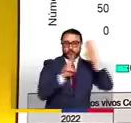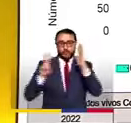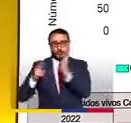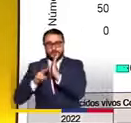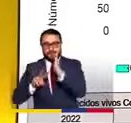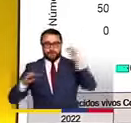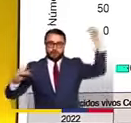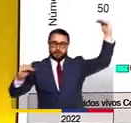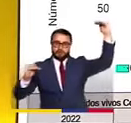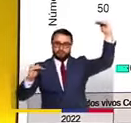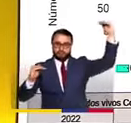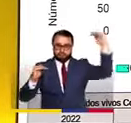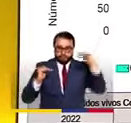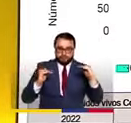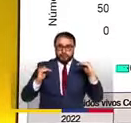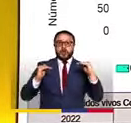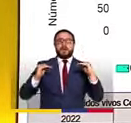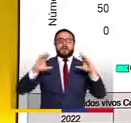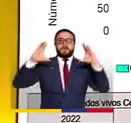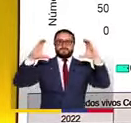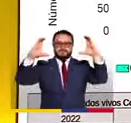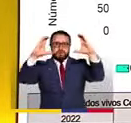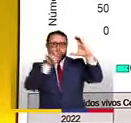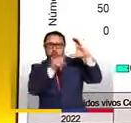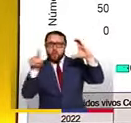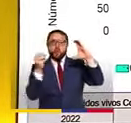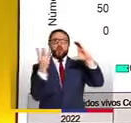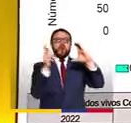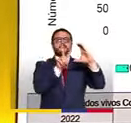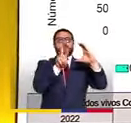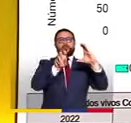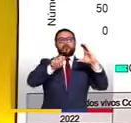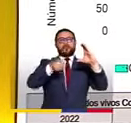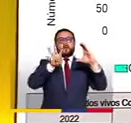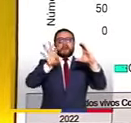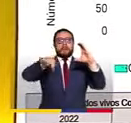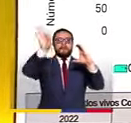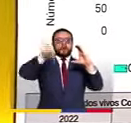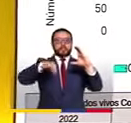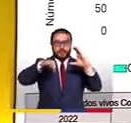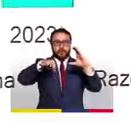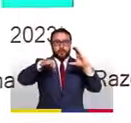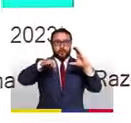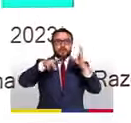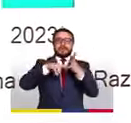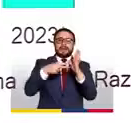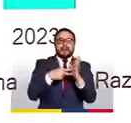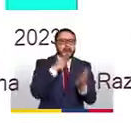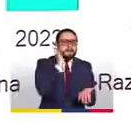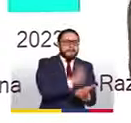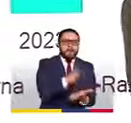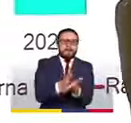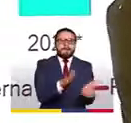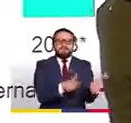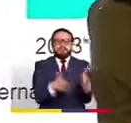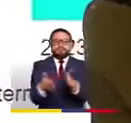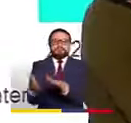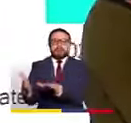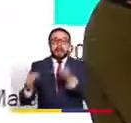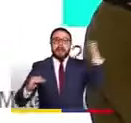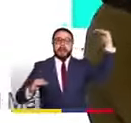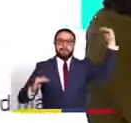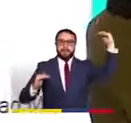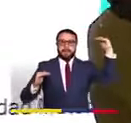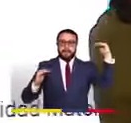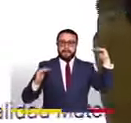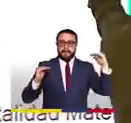28,4% desde que recibimos el gobierno en términos de casos y en términos de la razón que está aquí